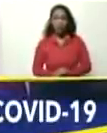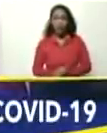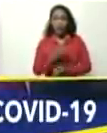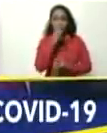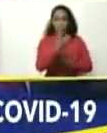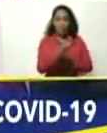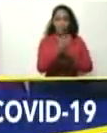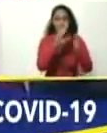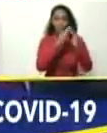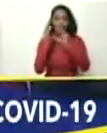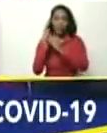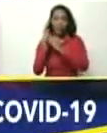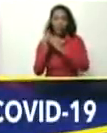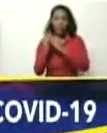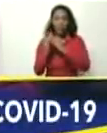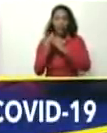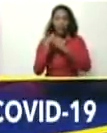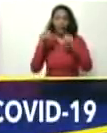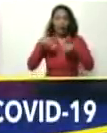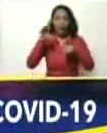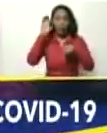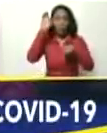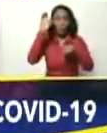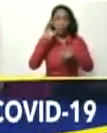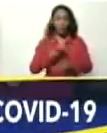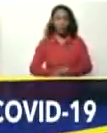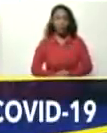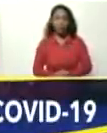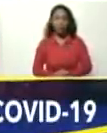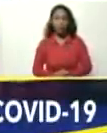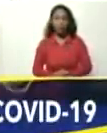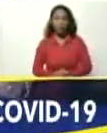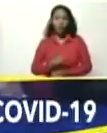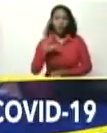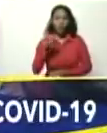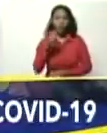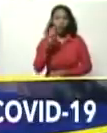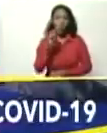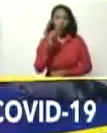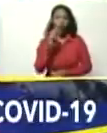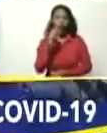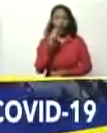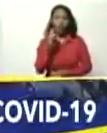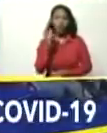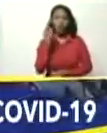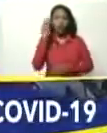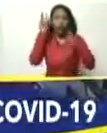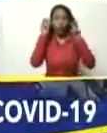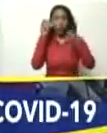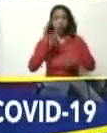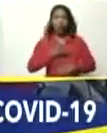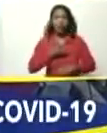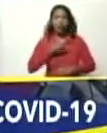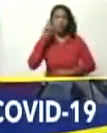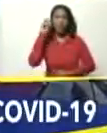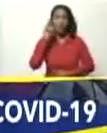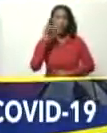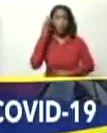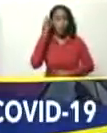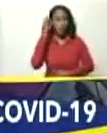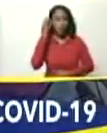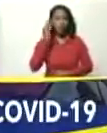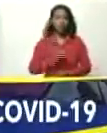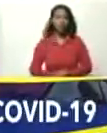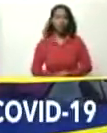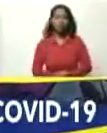casa por casa en el oriente del país, en Guanta. Allá está la nueva alcaldesa también. Una